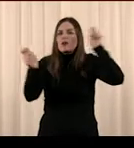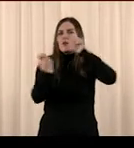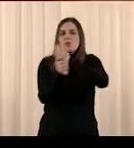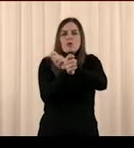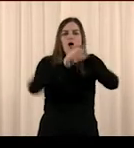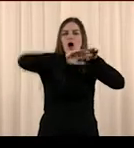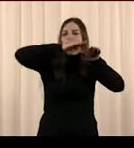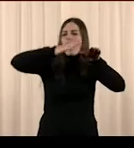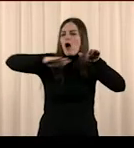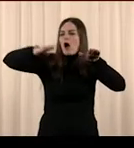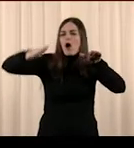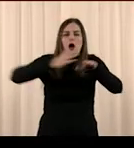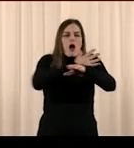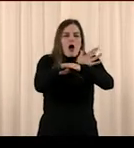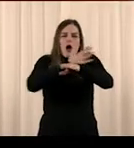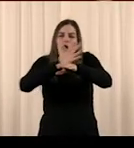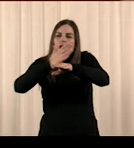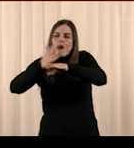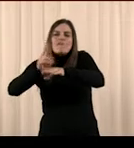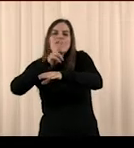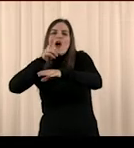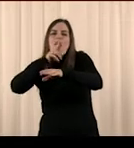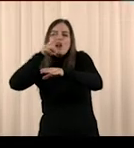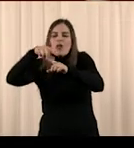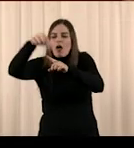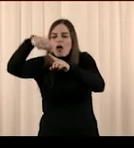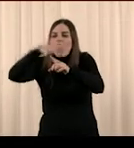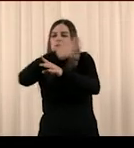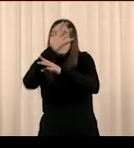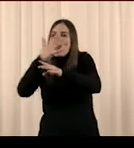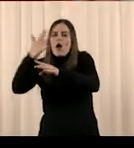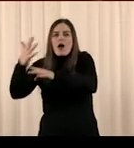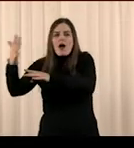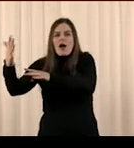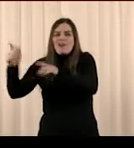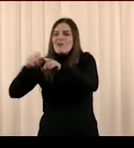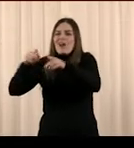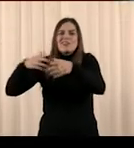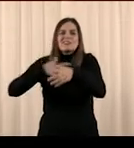sino un campo verde que produce maíz, la cosecha de la satisfacción.